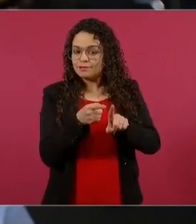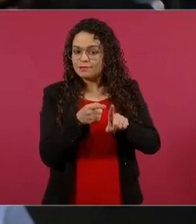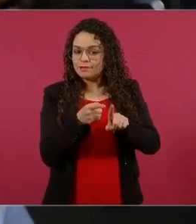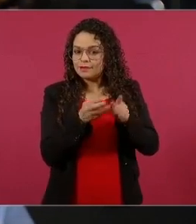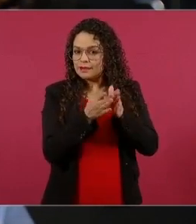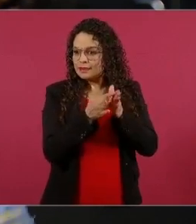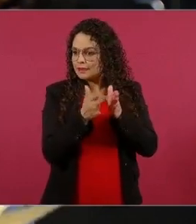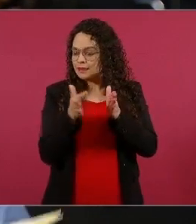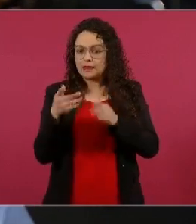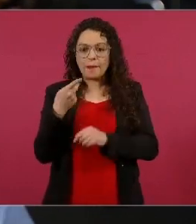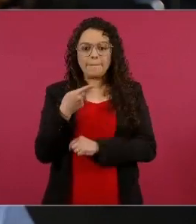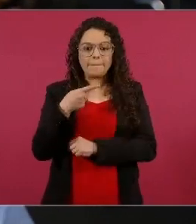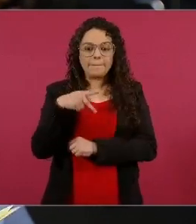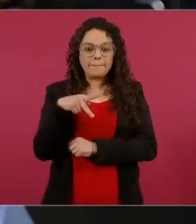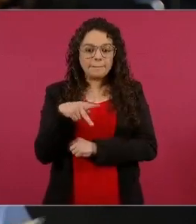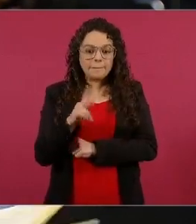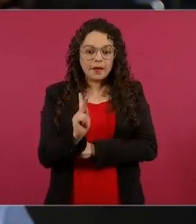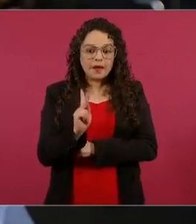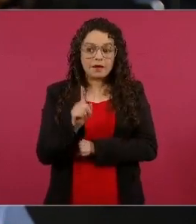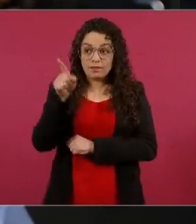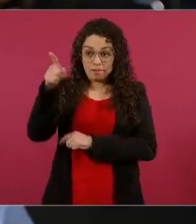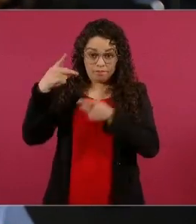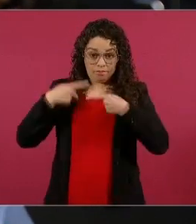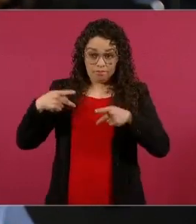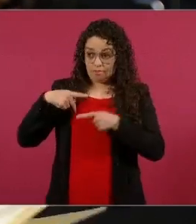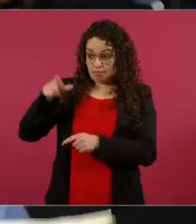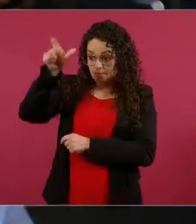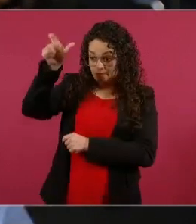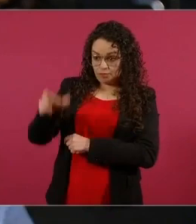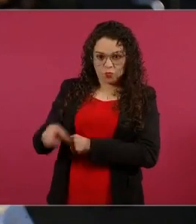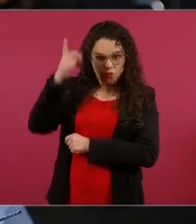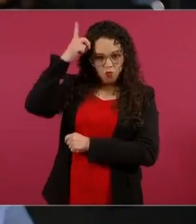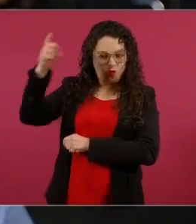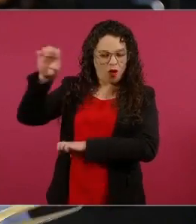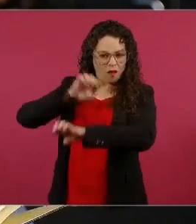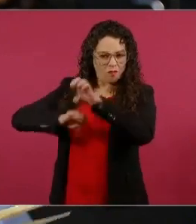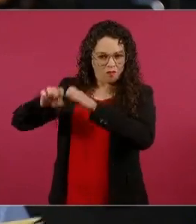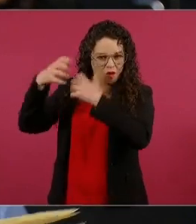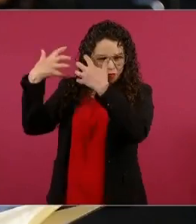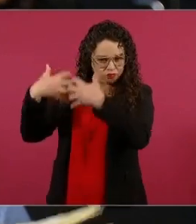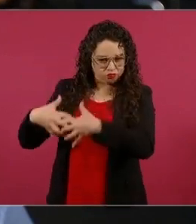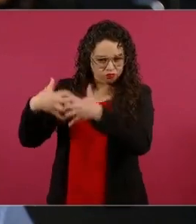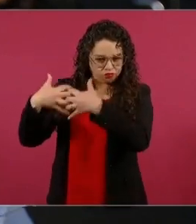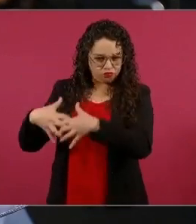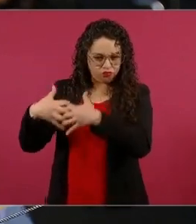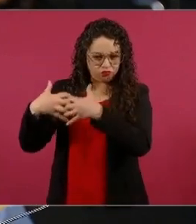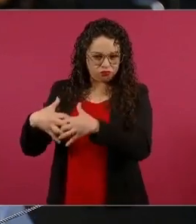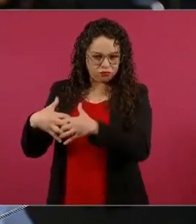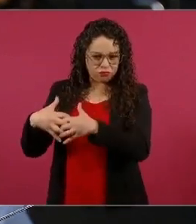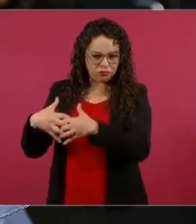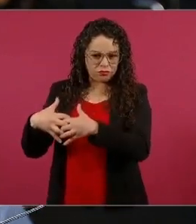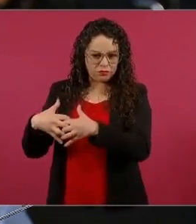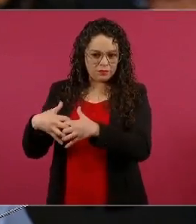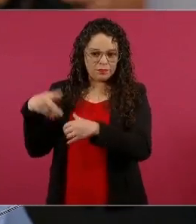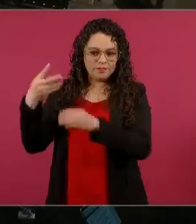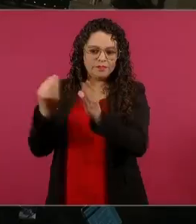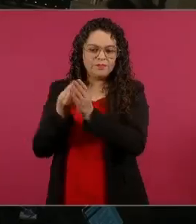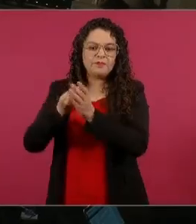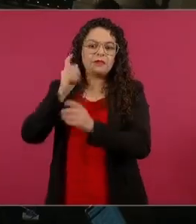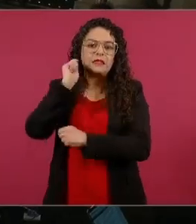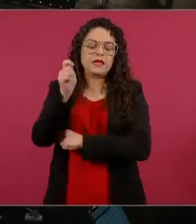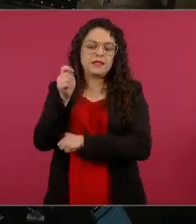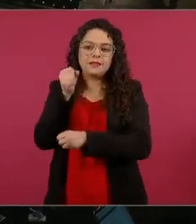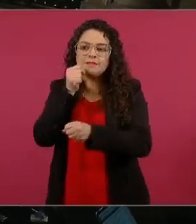bueno pues la gran molestia de esta persona de este empresario de también de vamos a decirlo así de los medios de comunicación